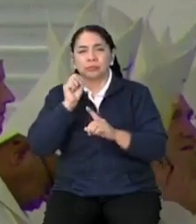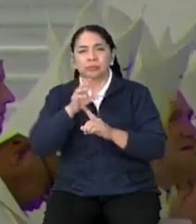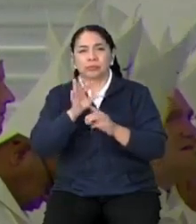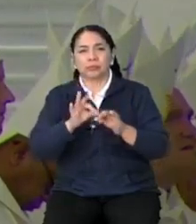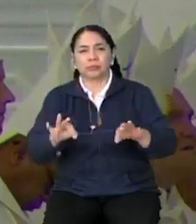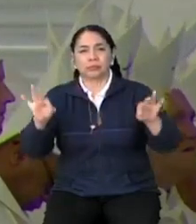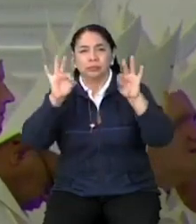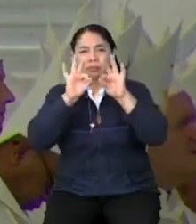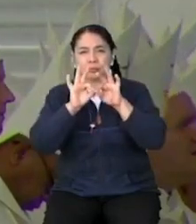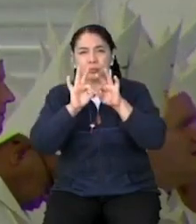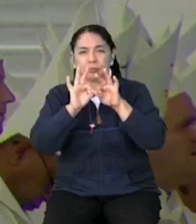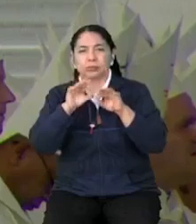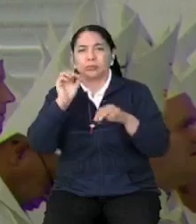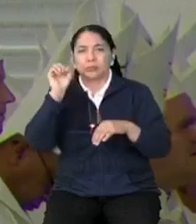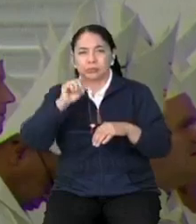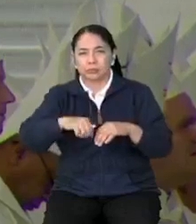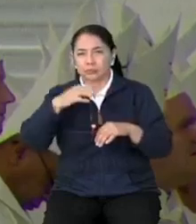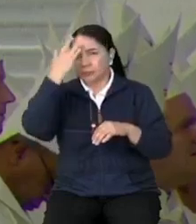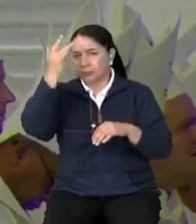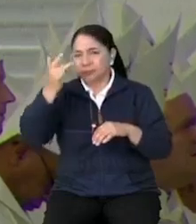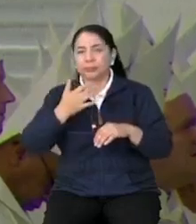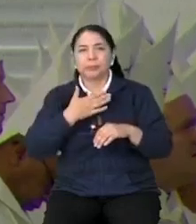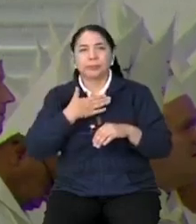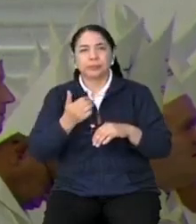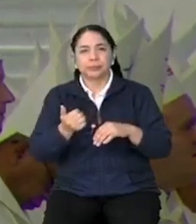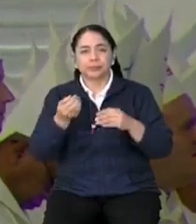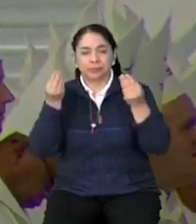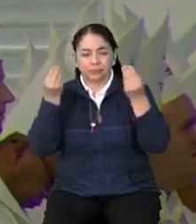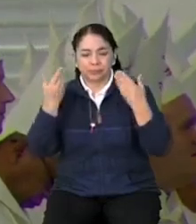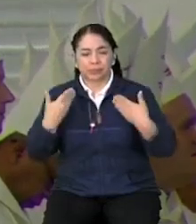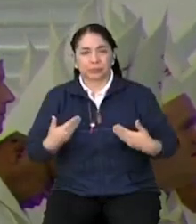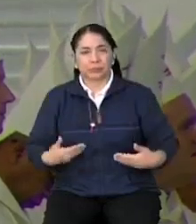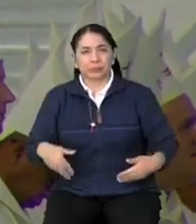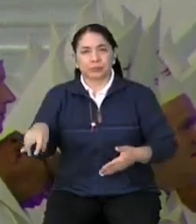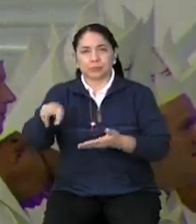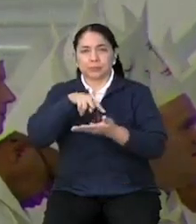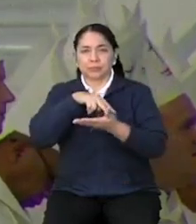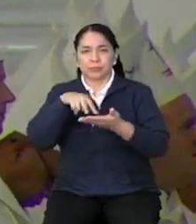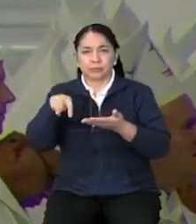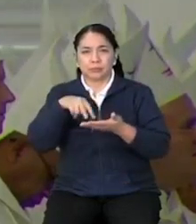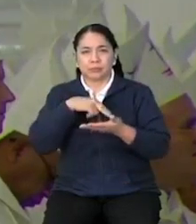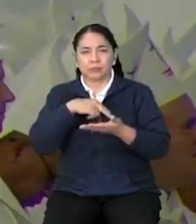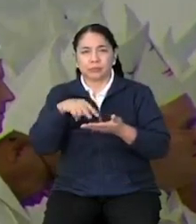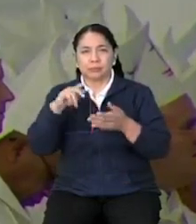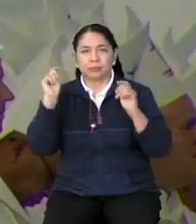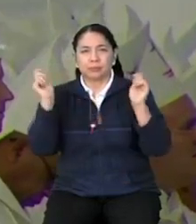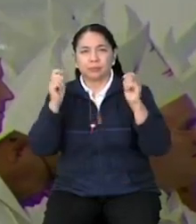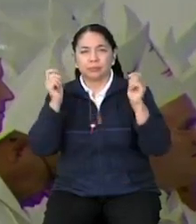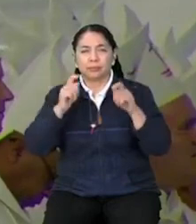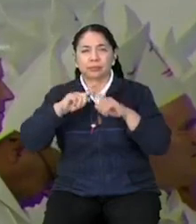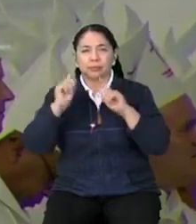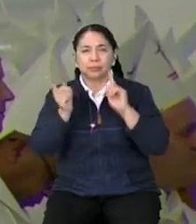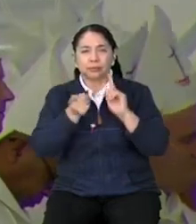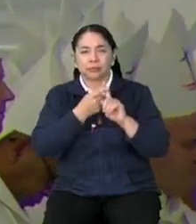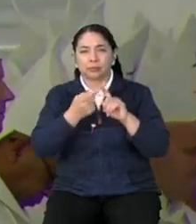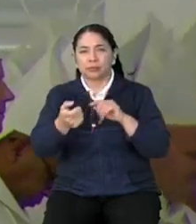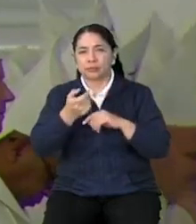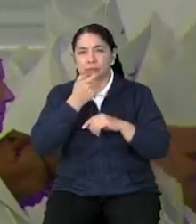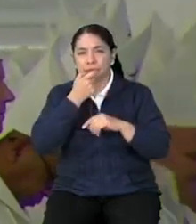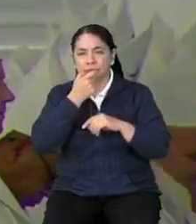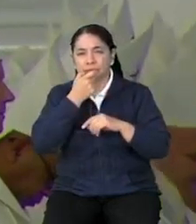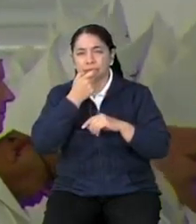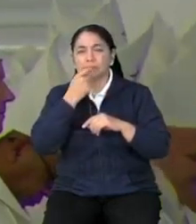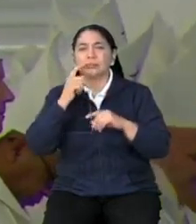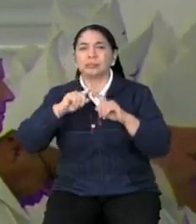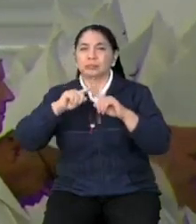y lo es porque están vestidos de fiesta la primera comunión es